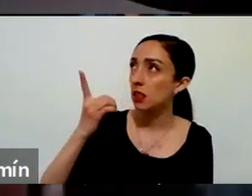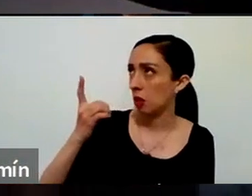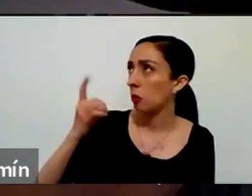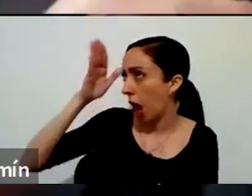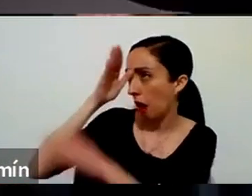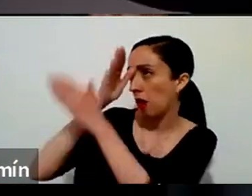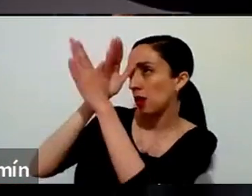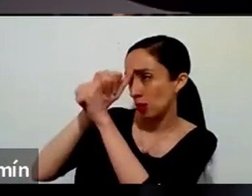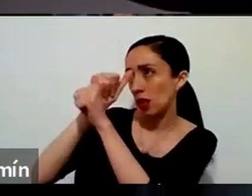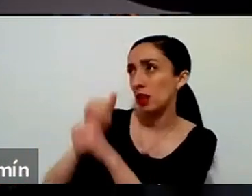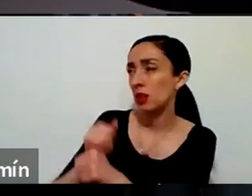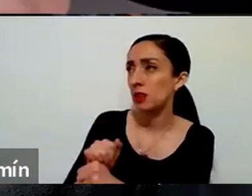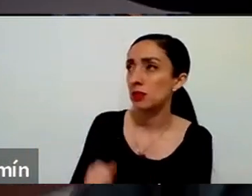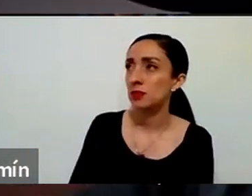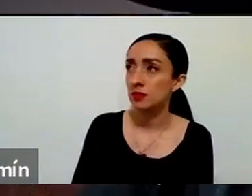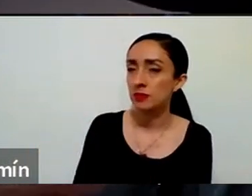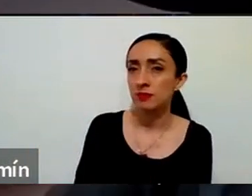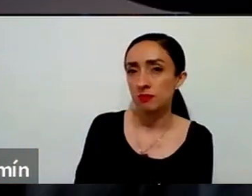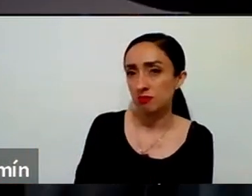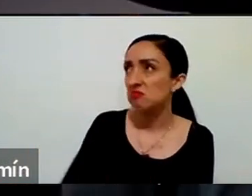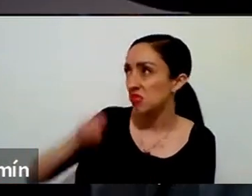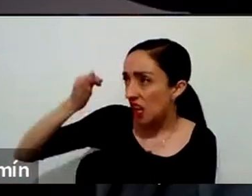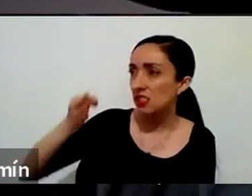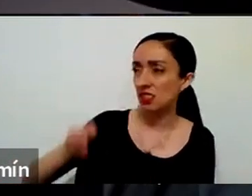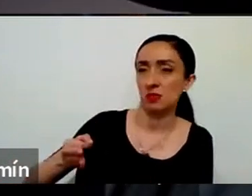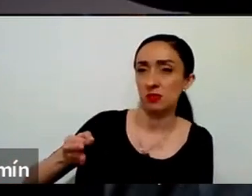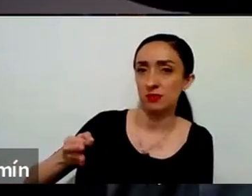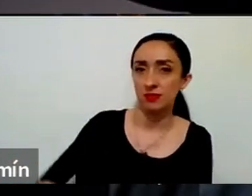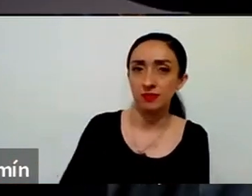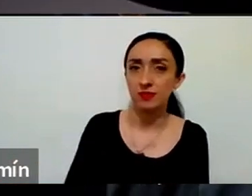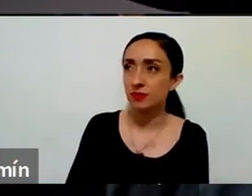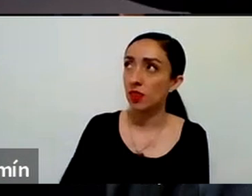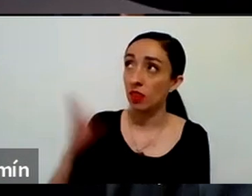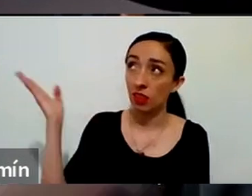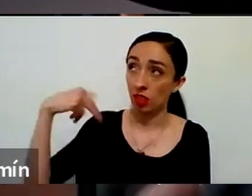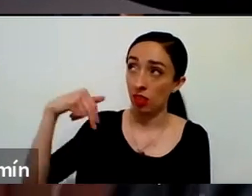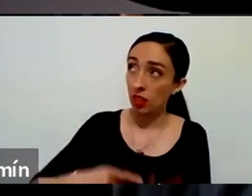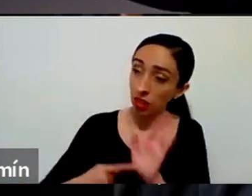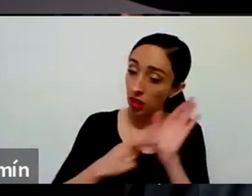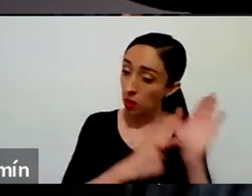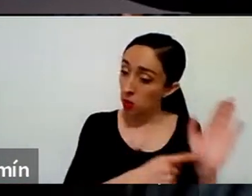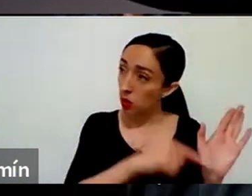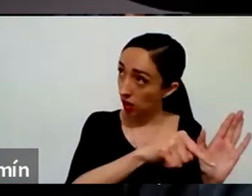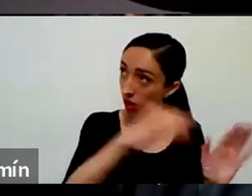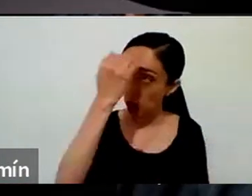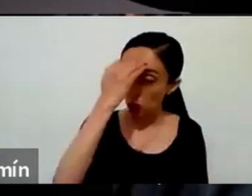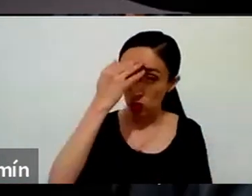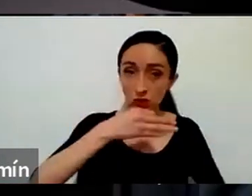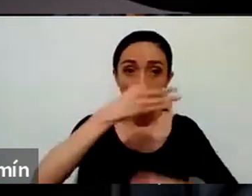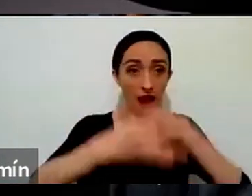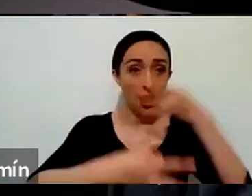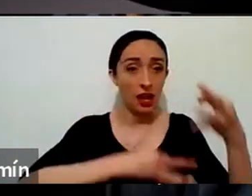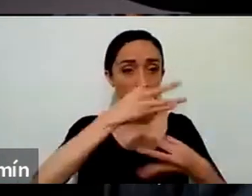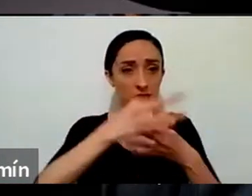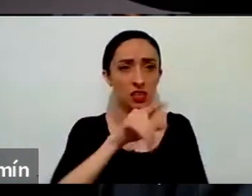Dios. Pues mira, le voy a presentar a los hijos de Israel quién eres y les